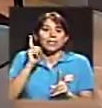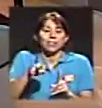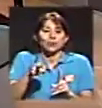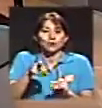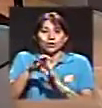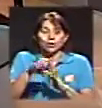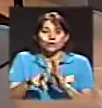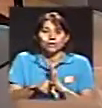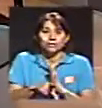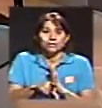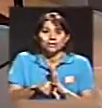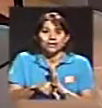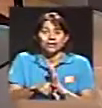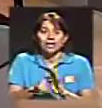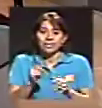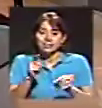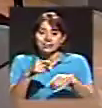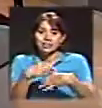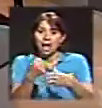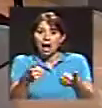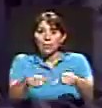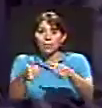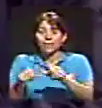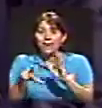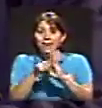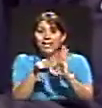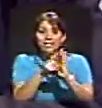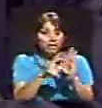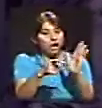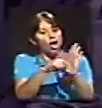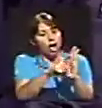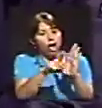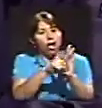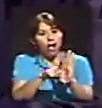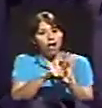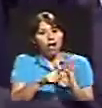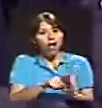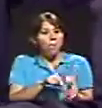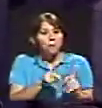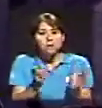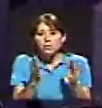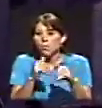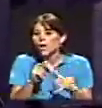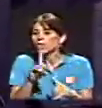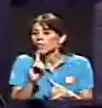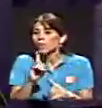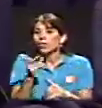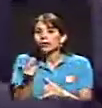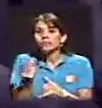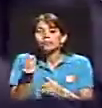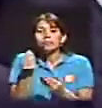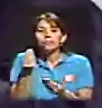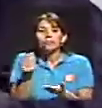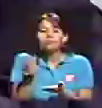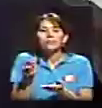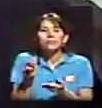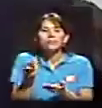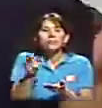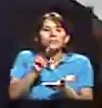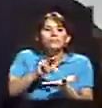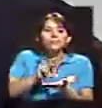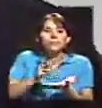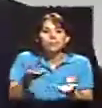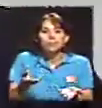aprobadas sin un ingreso definido. O sea, muchas. El 179...